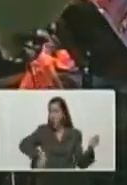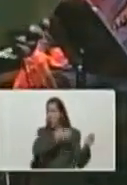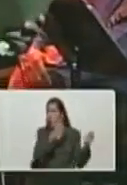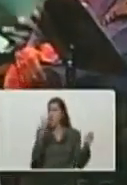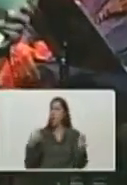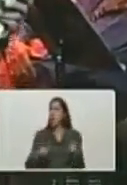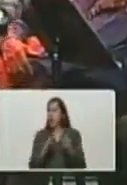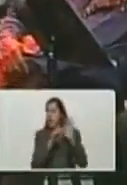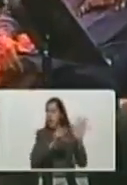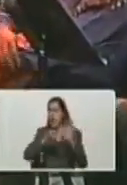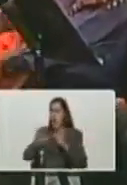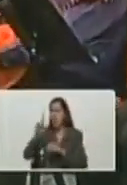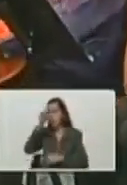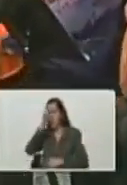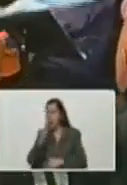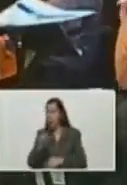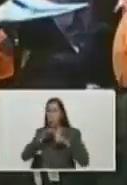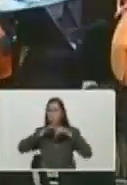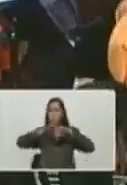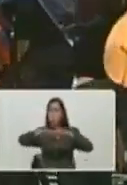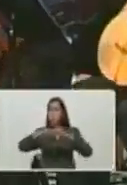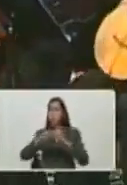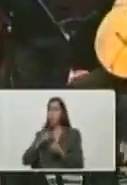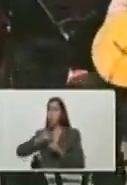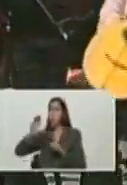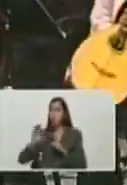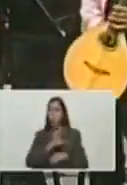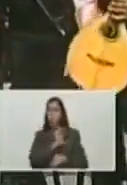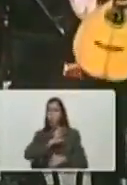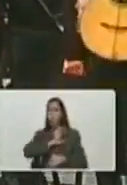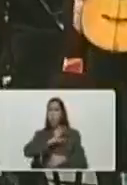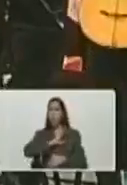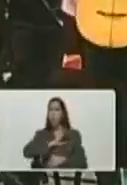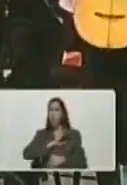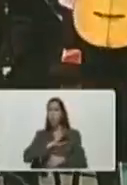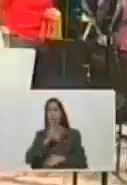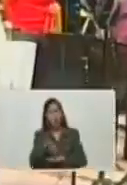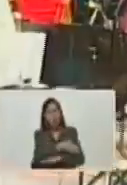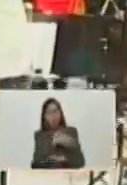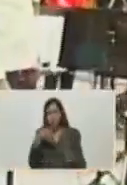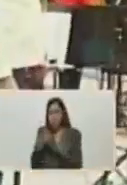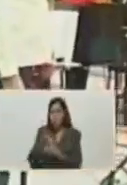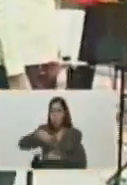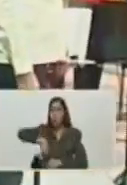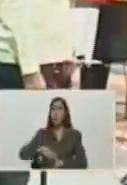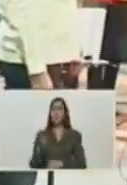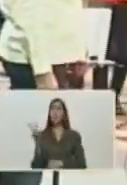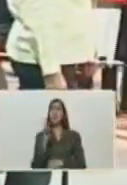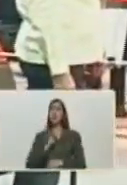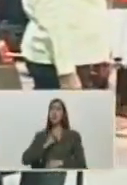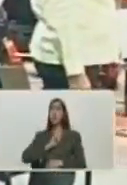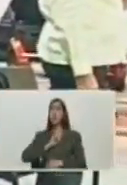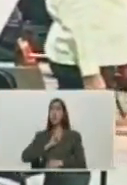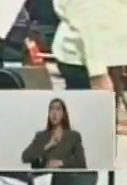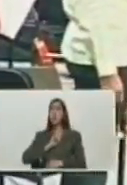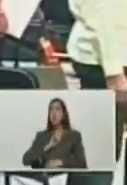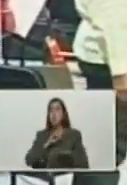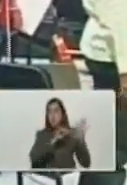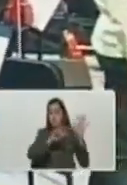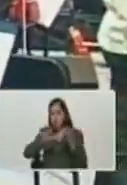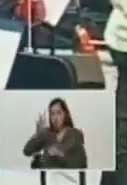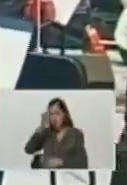años... difundiendo el patrimonio cultural, musical, sonoro venezolano. Arriban a 68 años